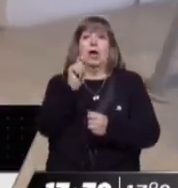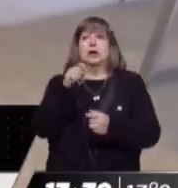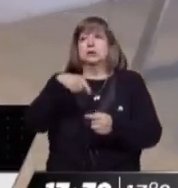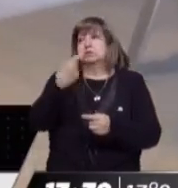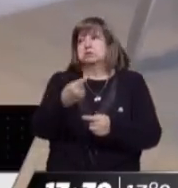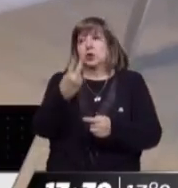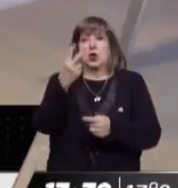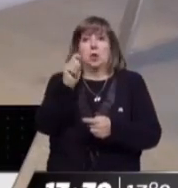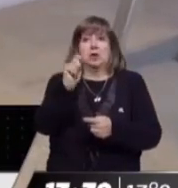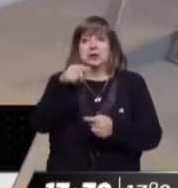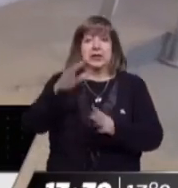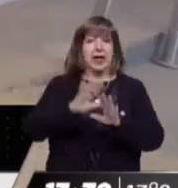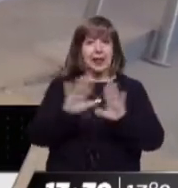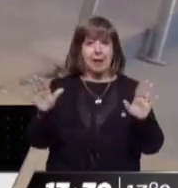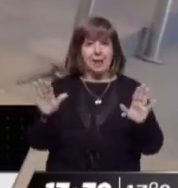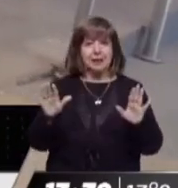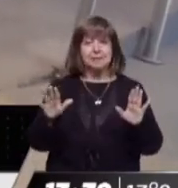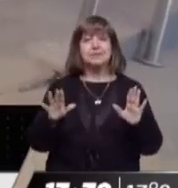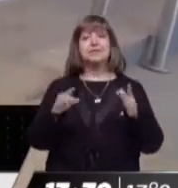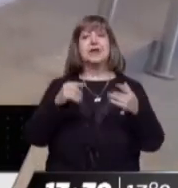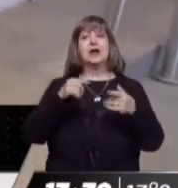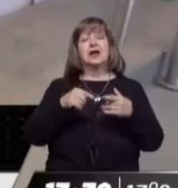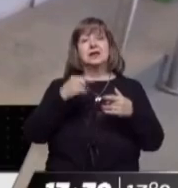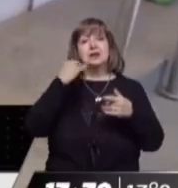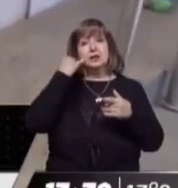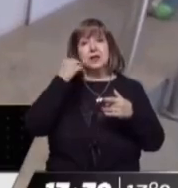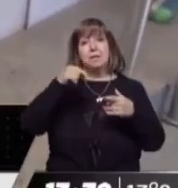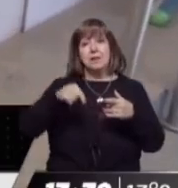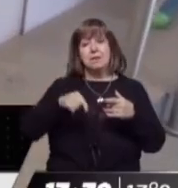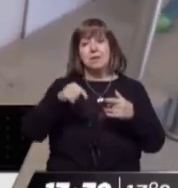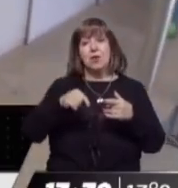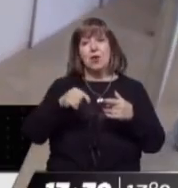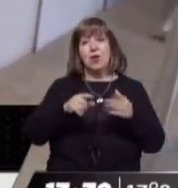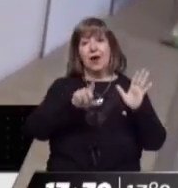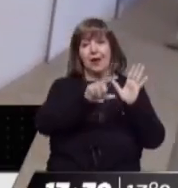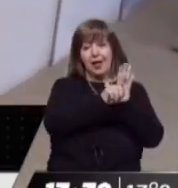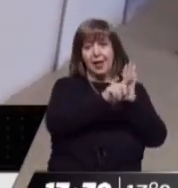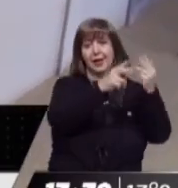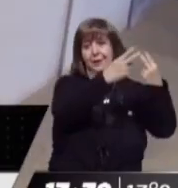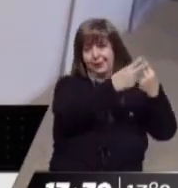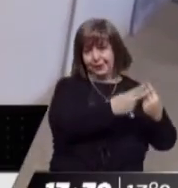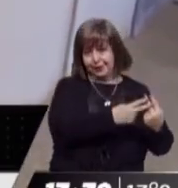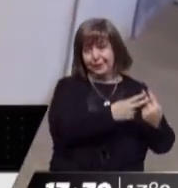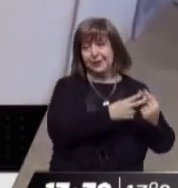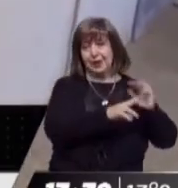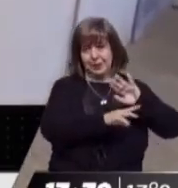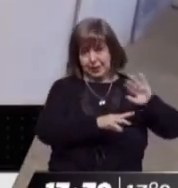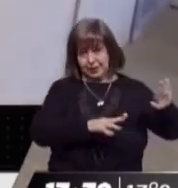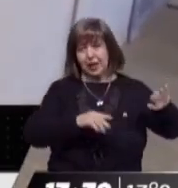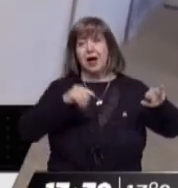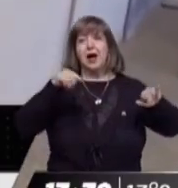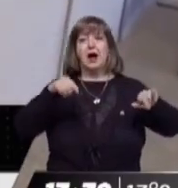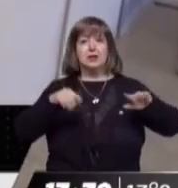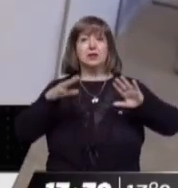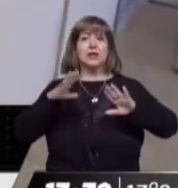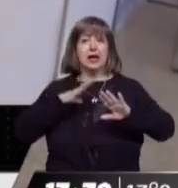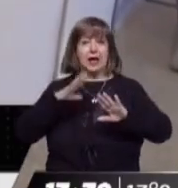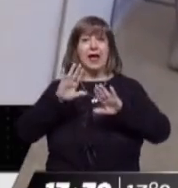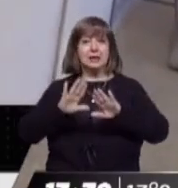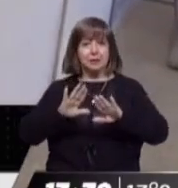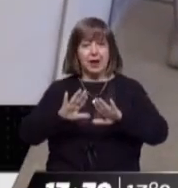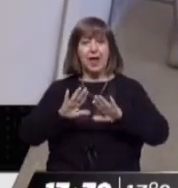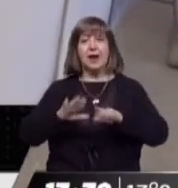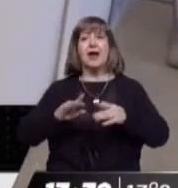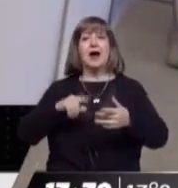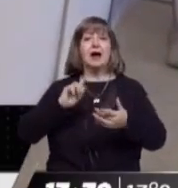saca. Cualquier ley que se veta no puede ser tratada en el mismo año. Año legislativo y por lo tanto va a haber que